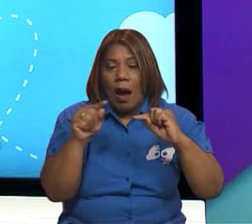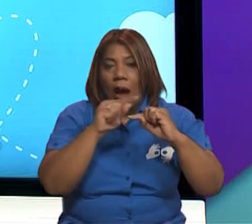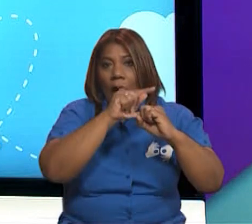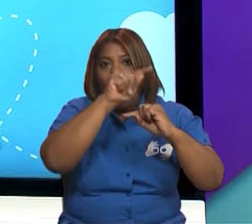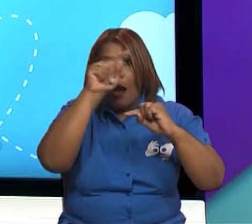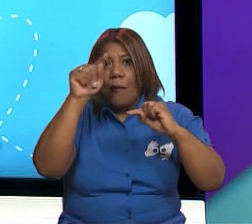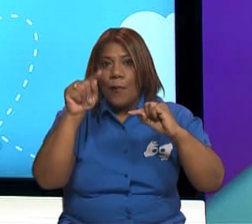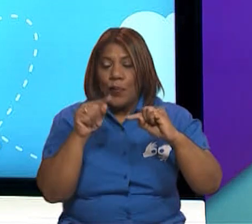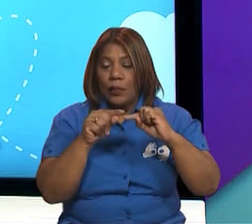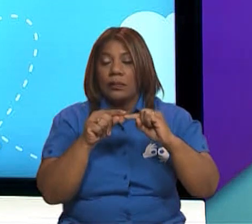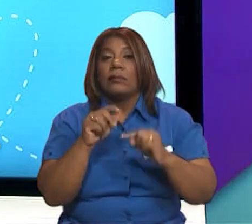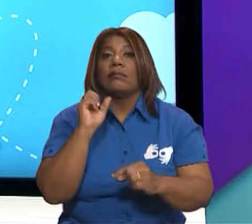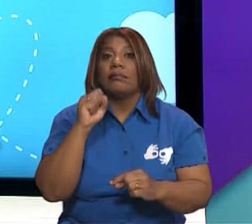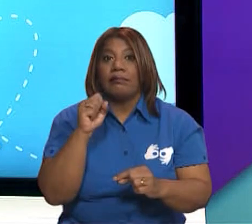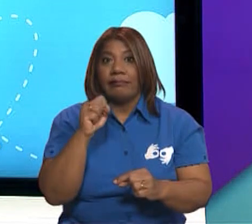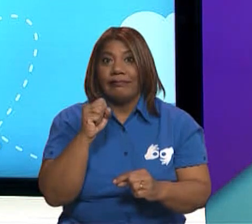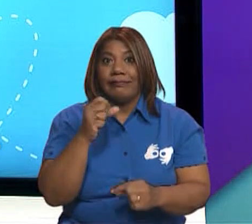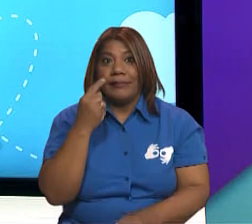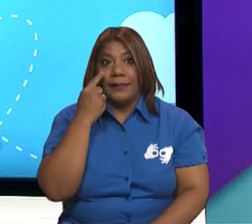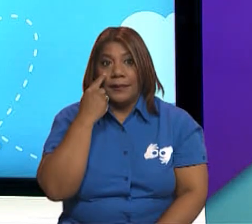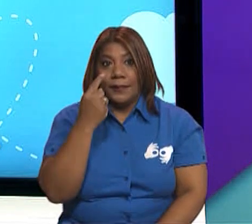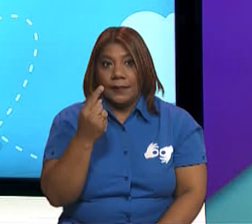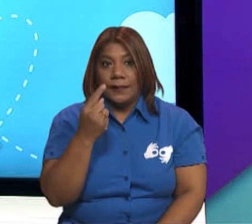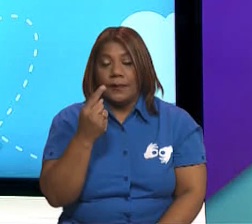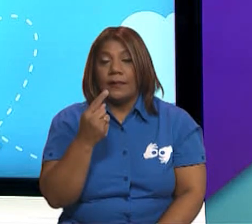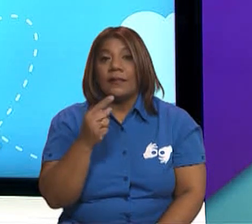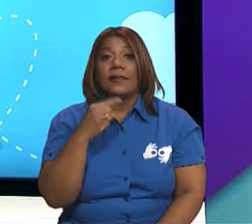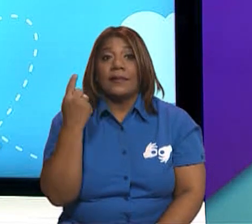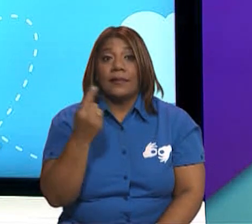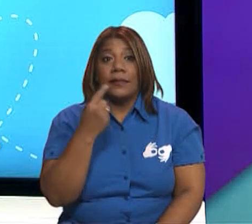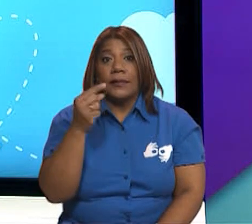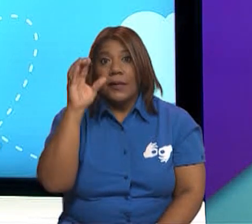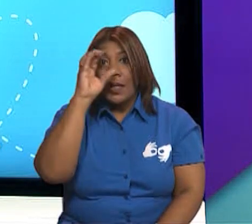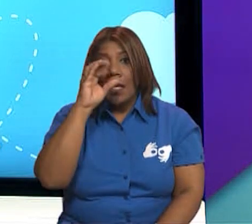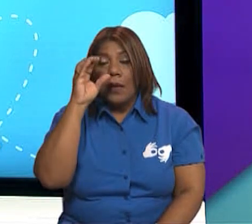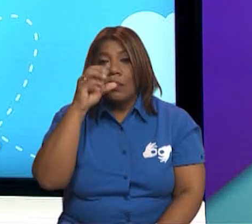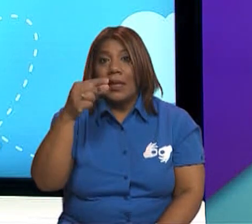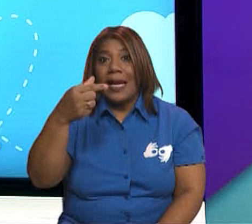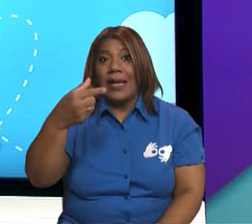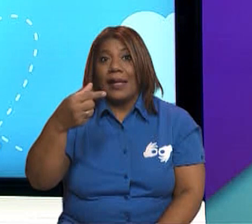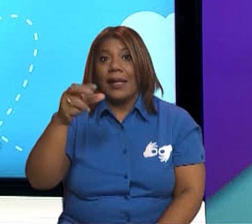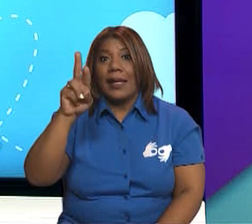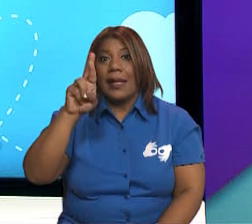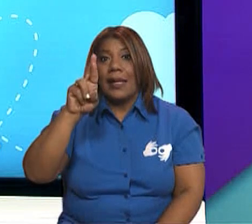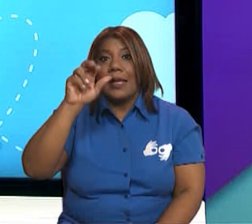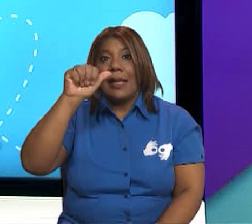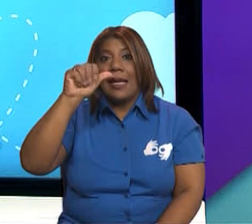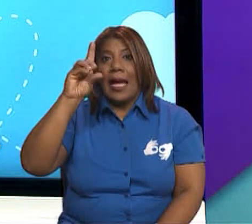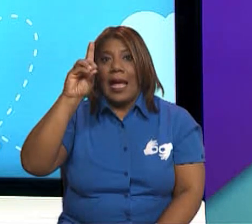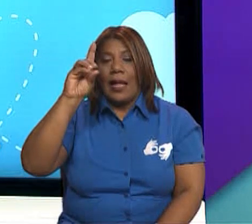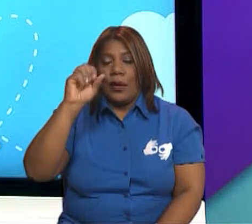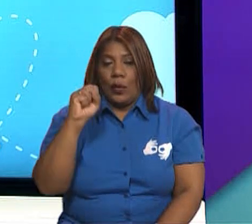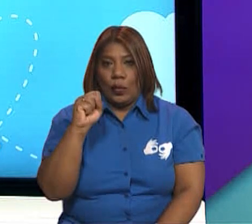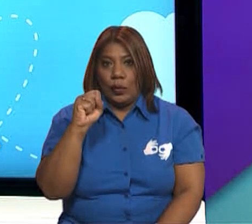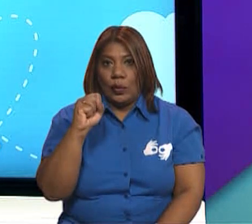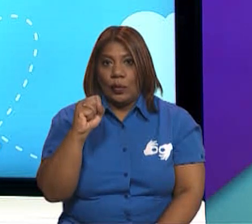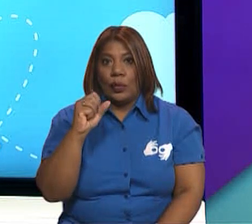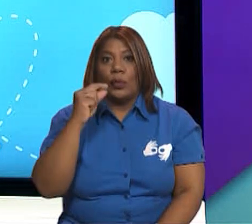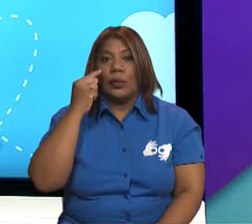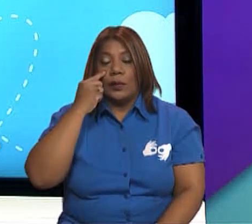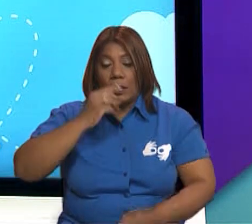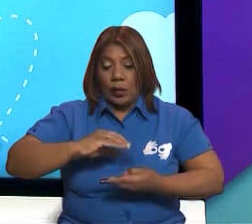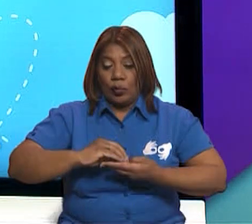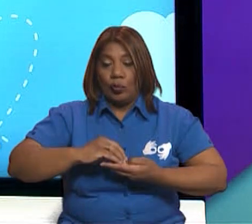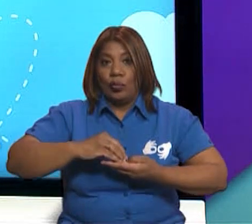de medida es en el grado. Quiere decir que esa cantidad o ese número que vamos a encontrar como